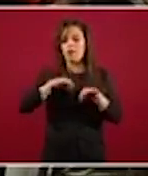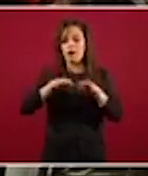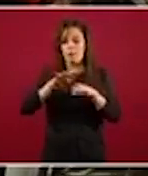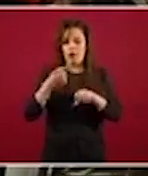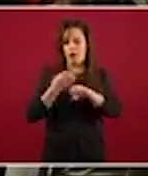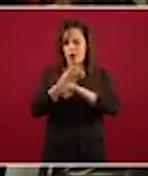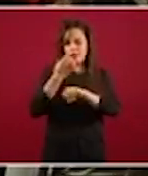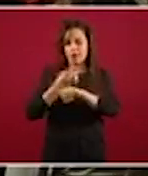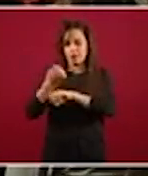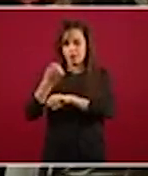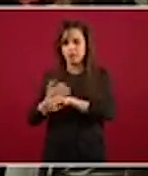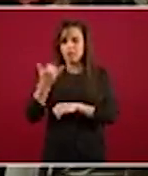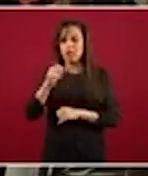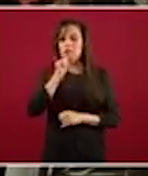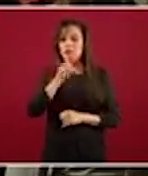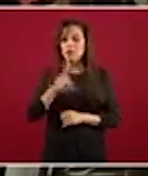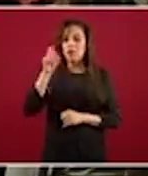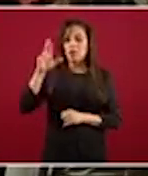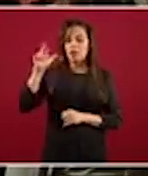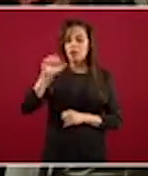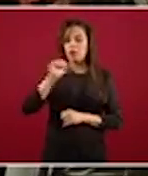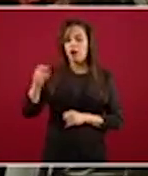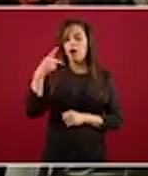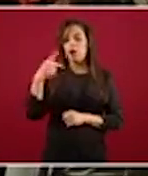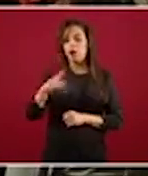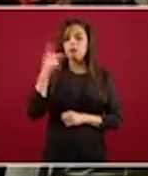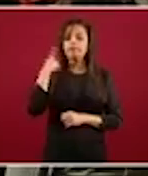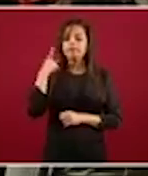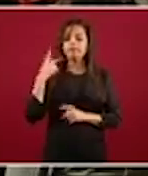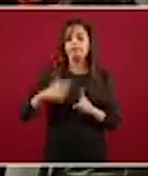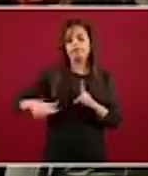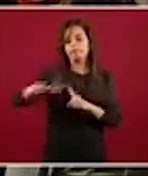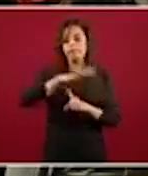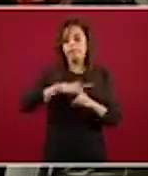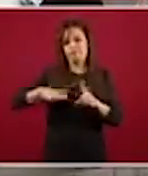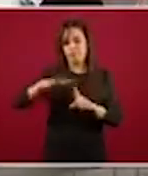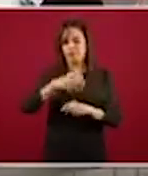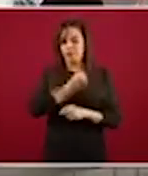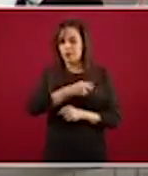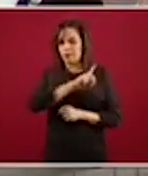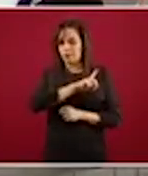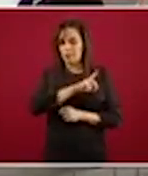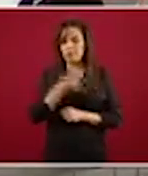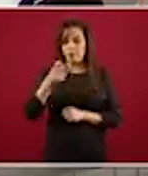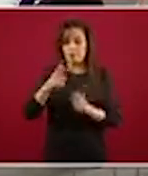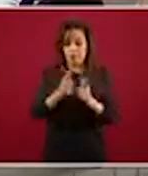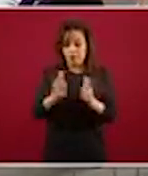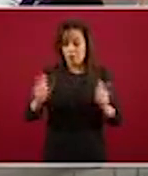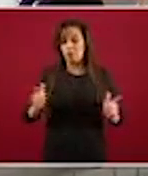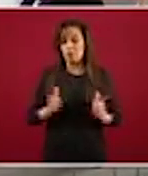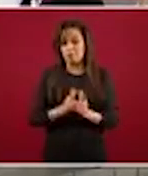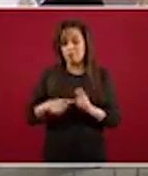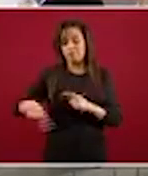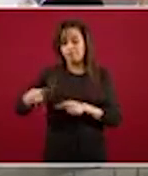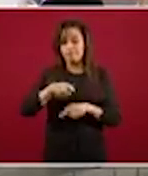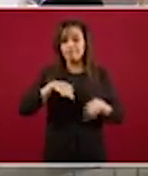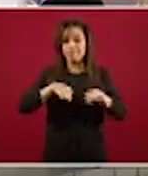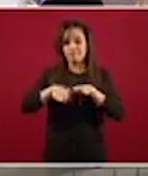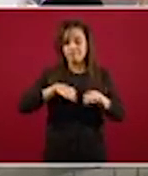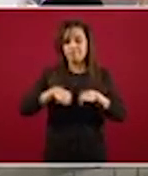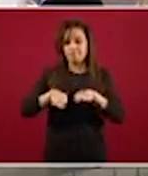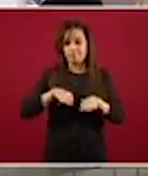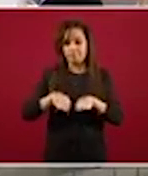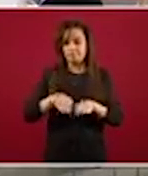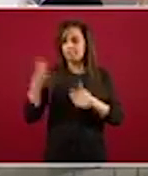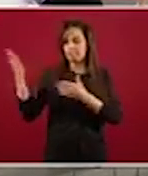y además es doctora en Políticas Públicas de Salud. Este es parte de nuestro grupo técnico. Trajimos a algunos